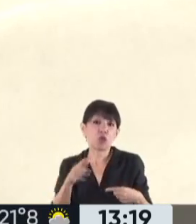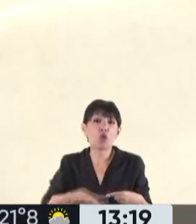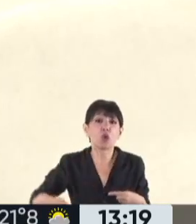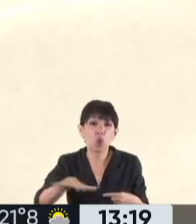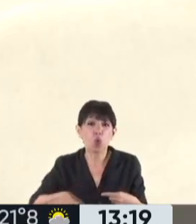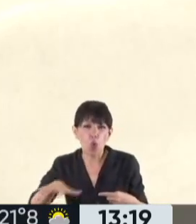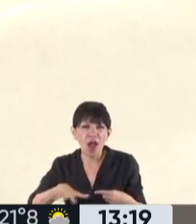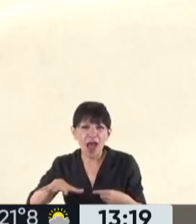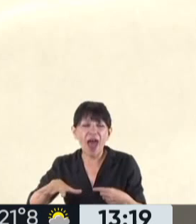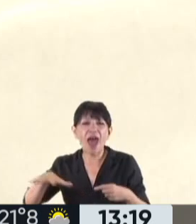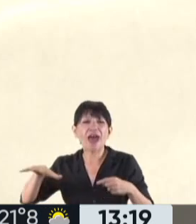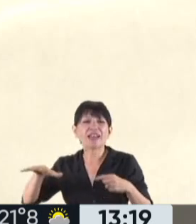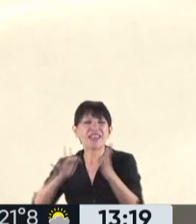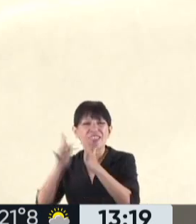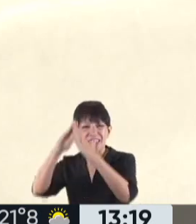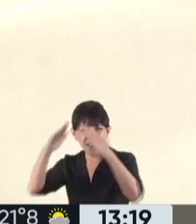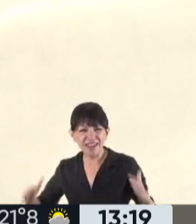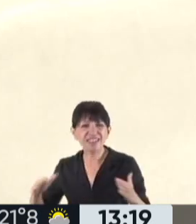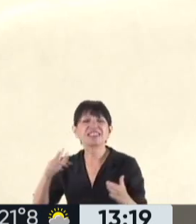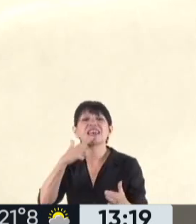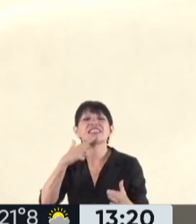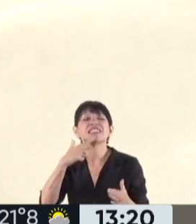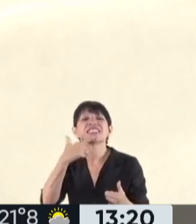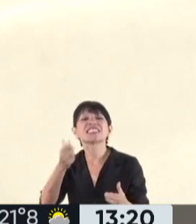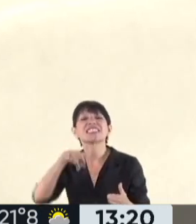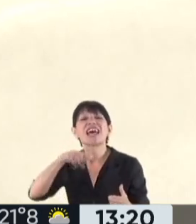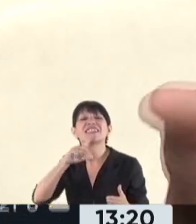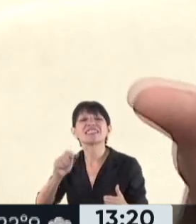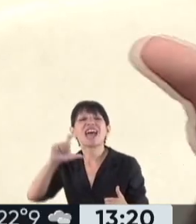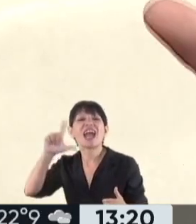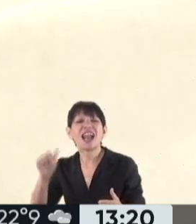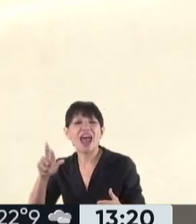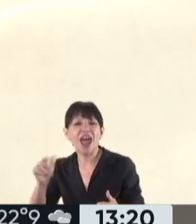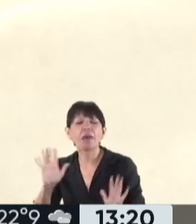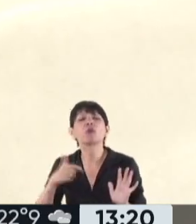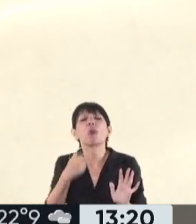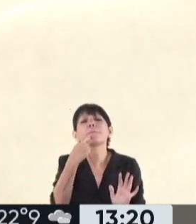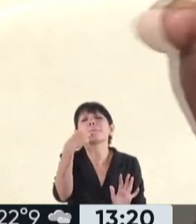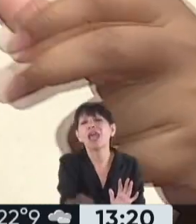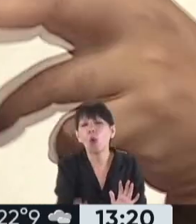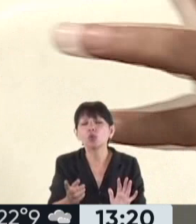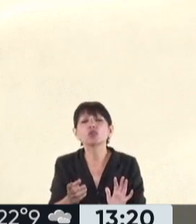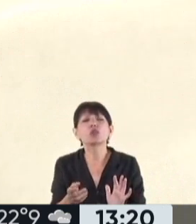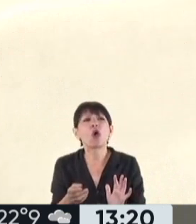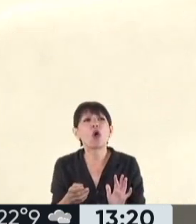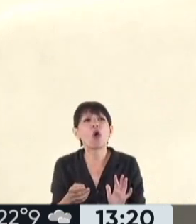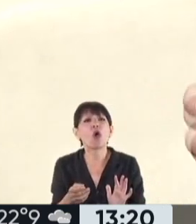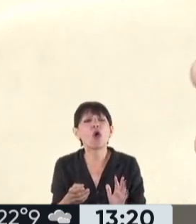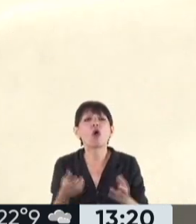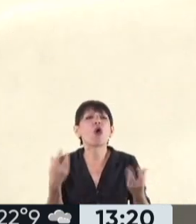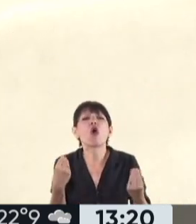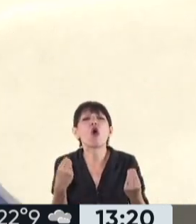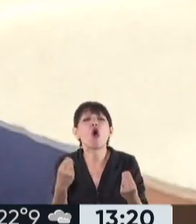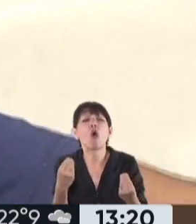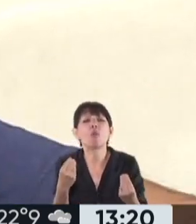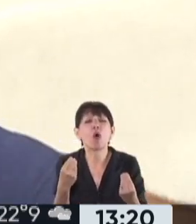Y precisamente en el marco de lo que tiene que ver con la pandemia, lo que quería preguntar era concretamente acerca de la relación o, digamos, del tipo de acompañamiento